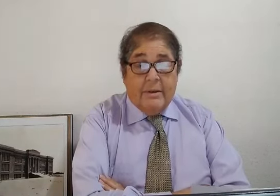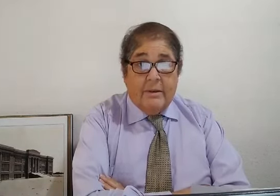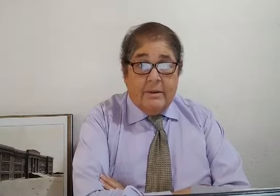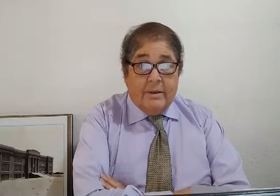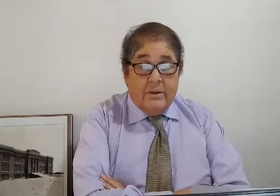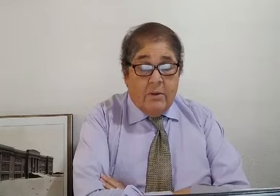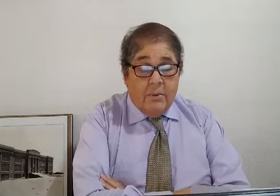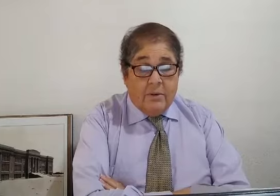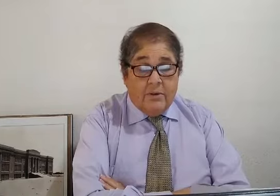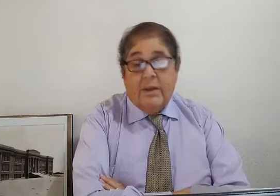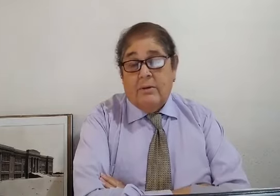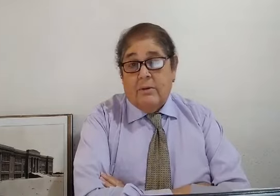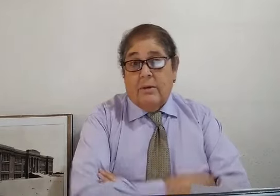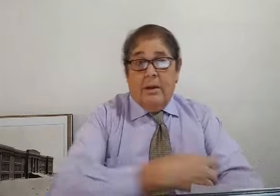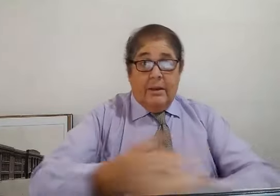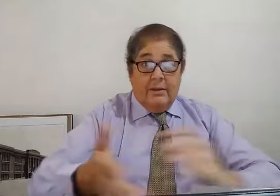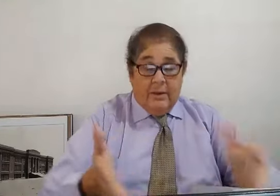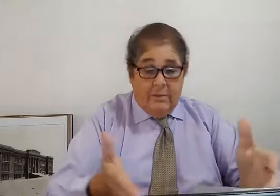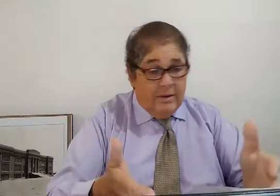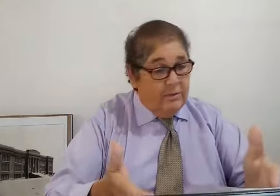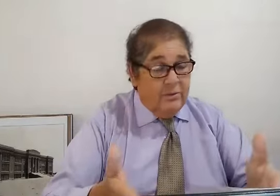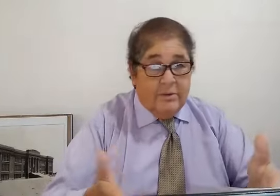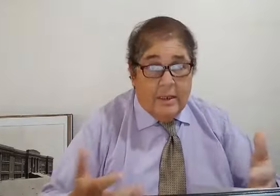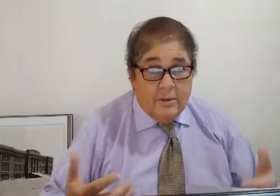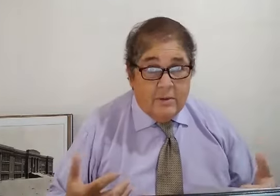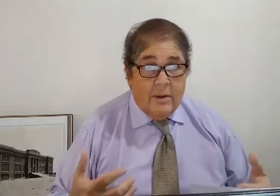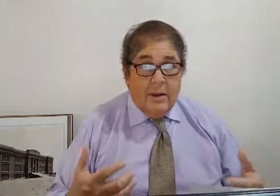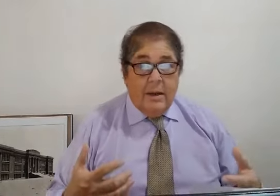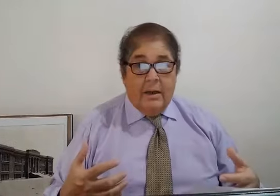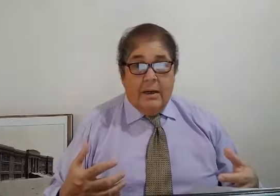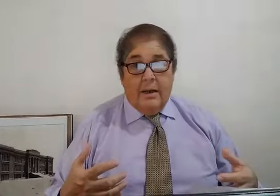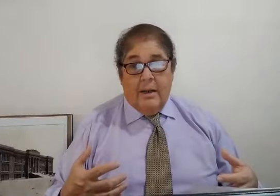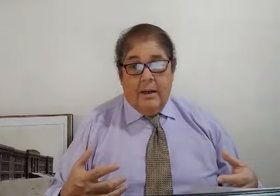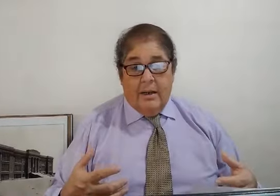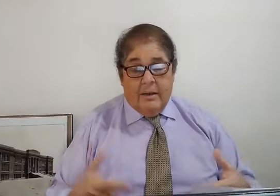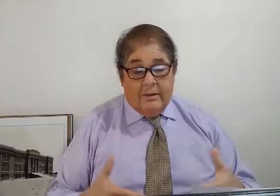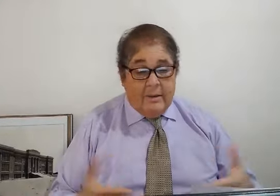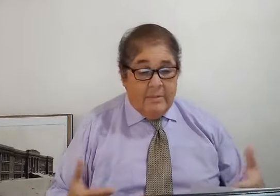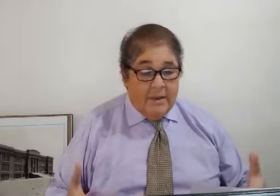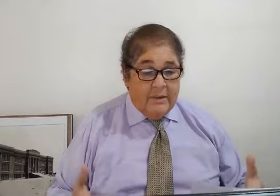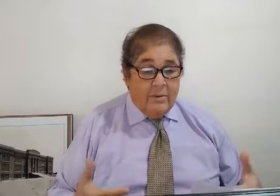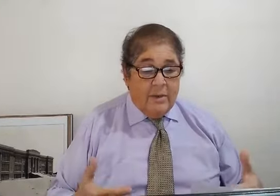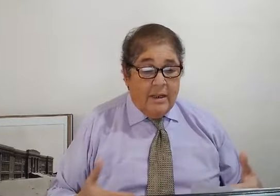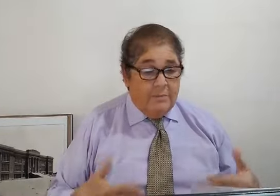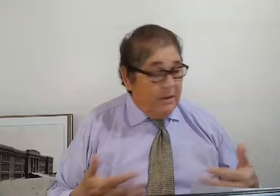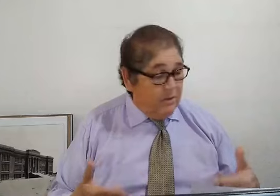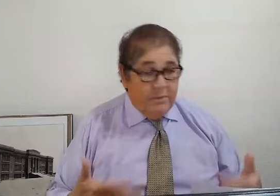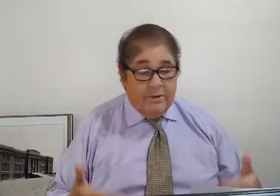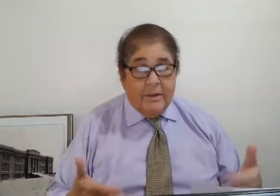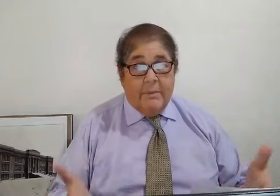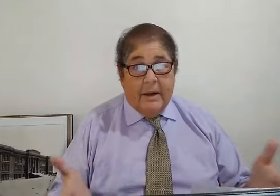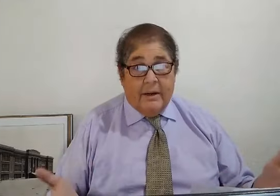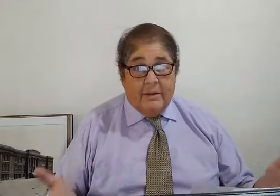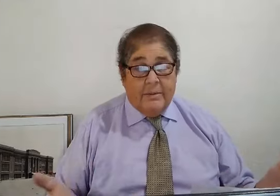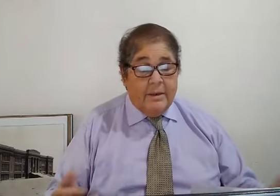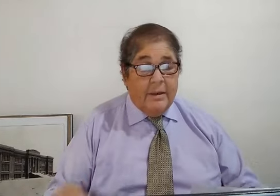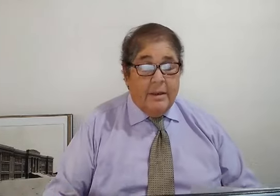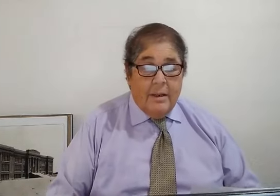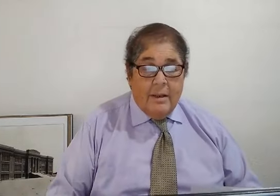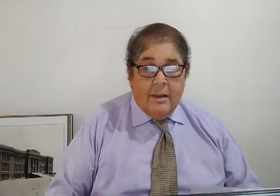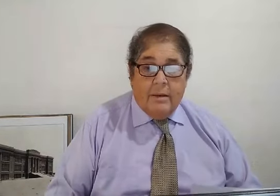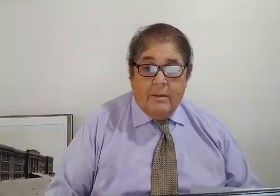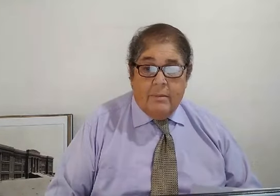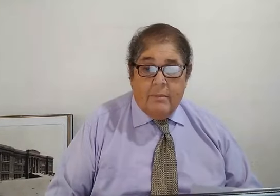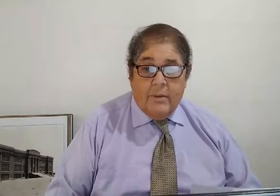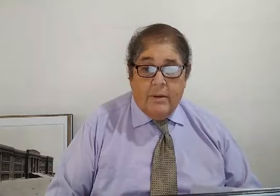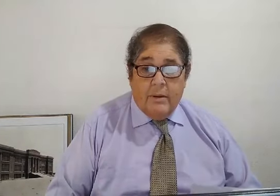del 25%, según estos datos. En el sistema de salud hay espacio suficiente para recibir